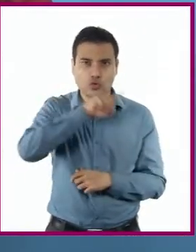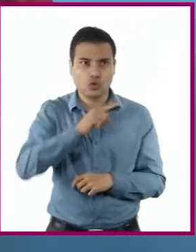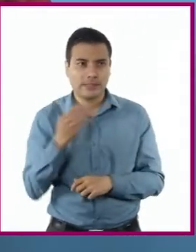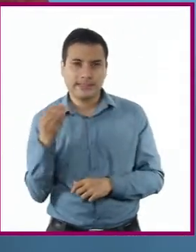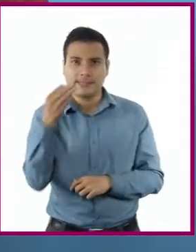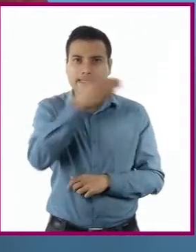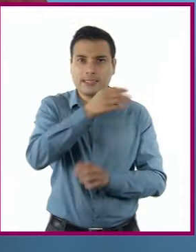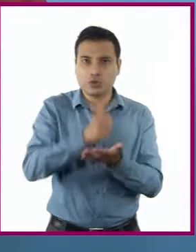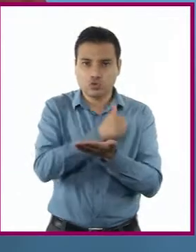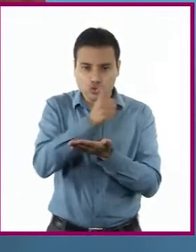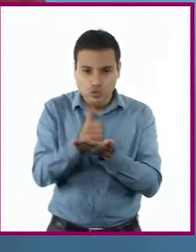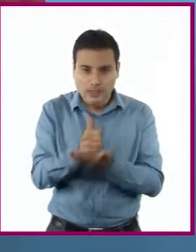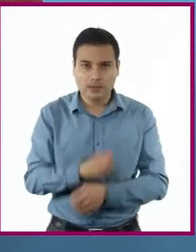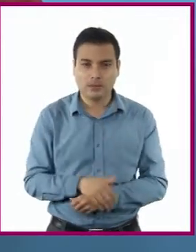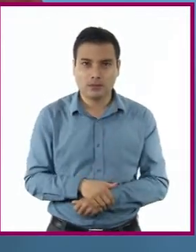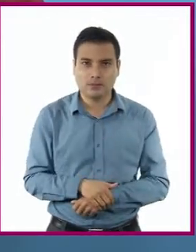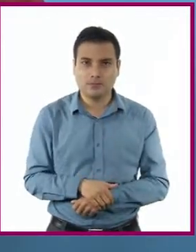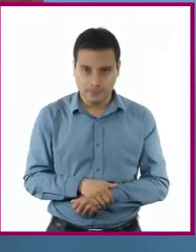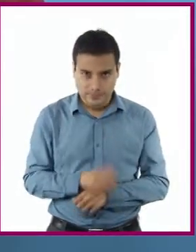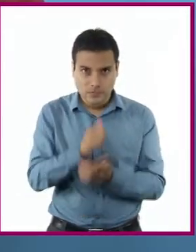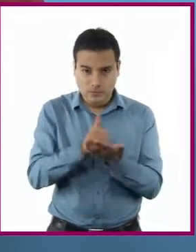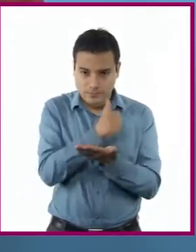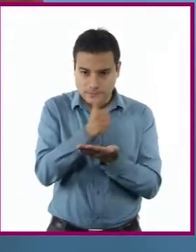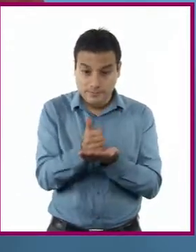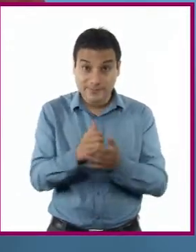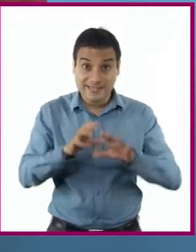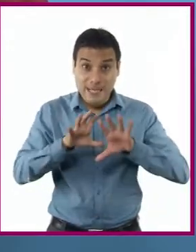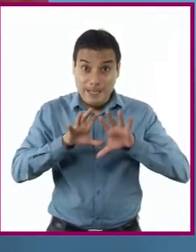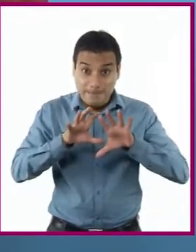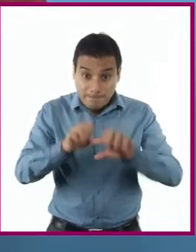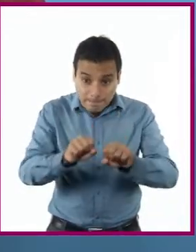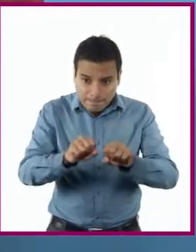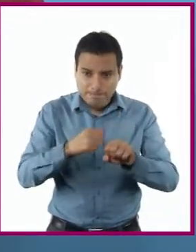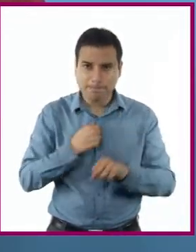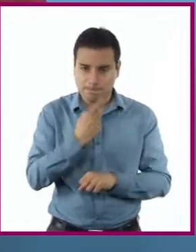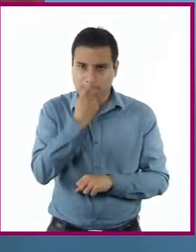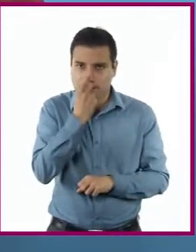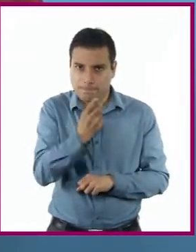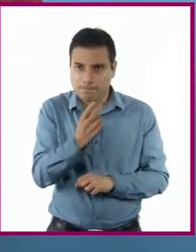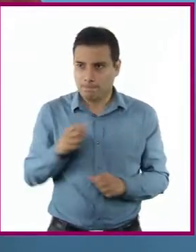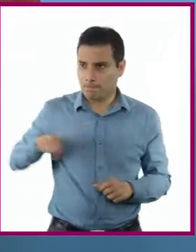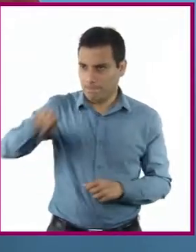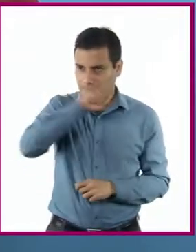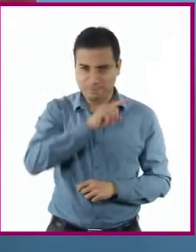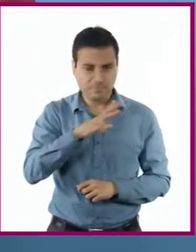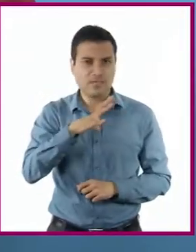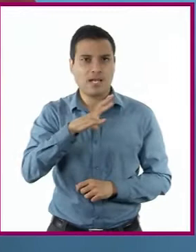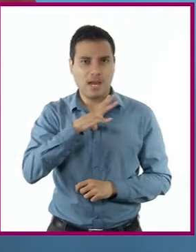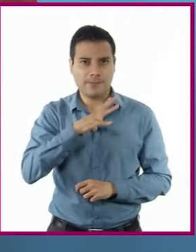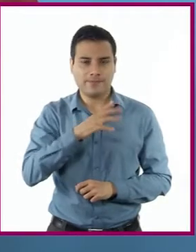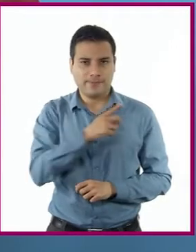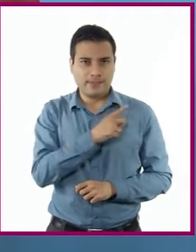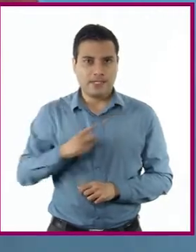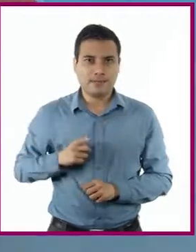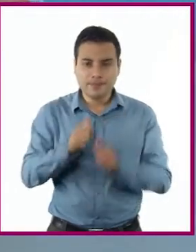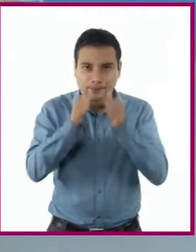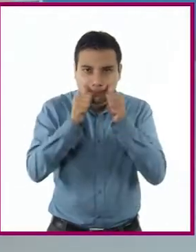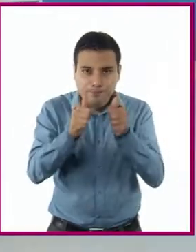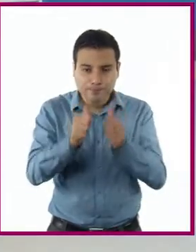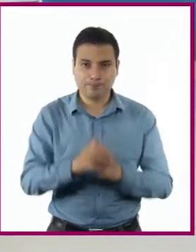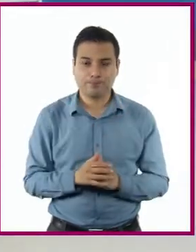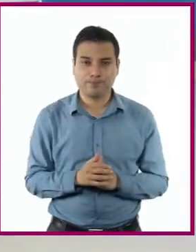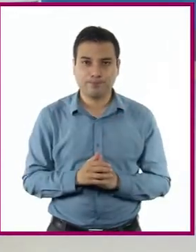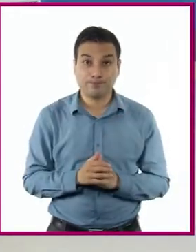y ahí nomás las tomamos, y las dejamos dicho a todos que aquí estamos, que nos tienen que tomar en cuenta.